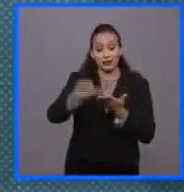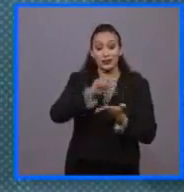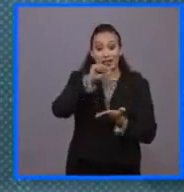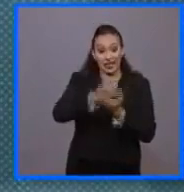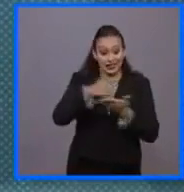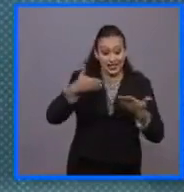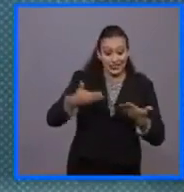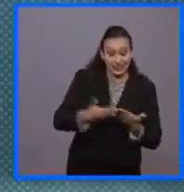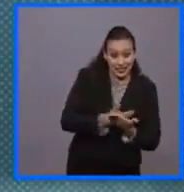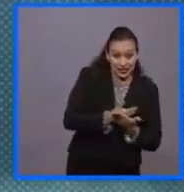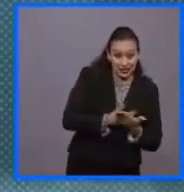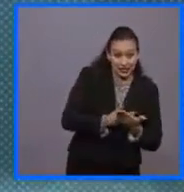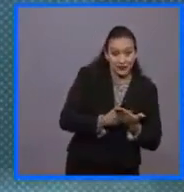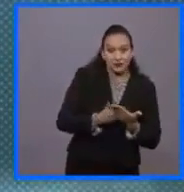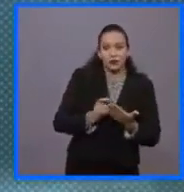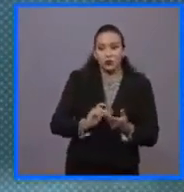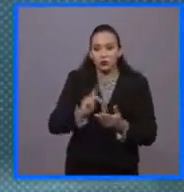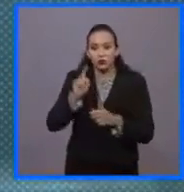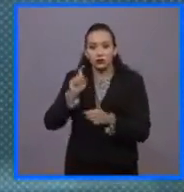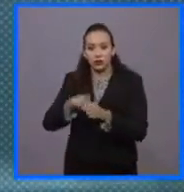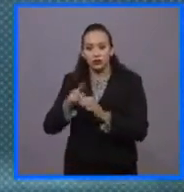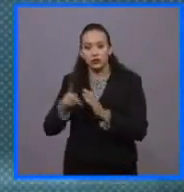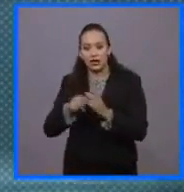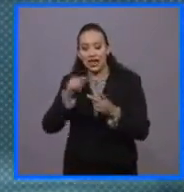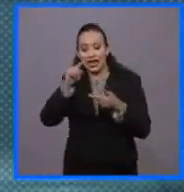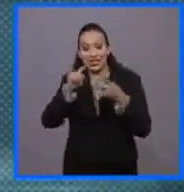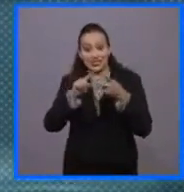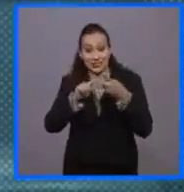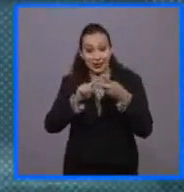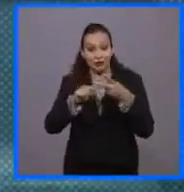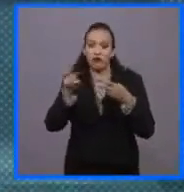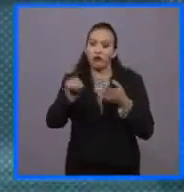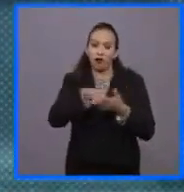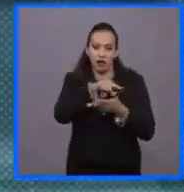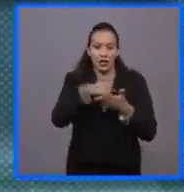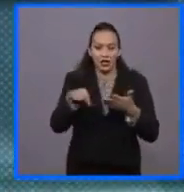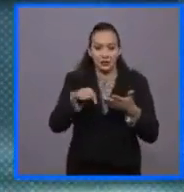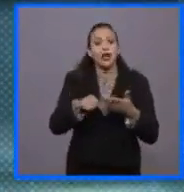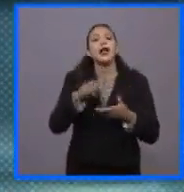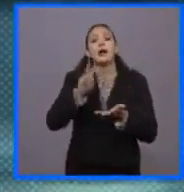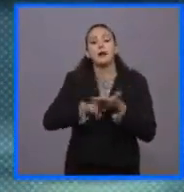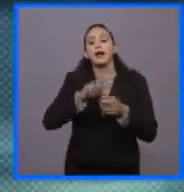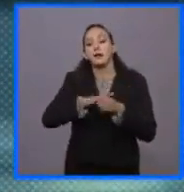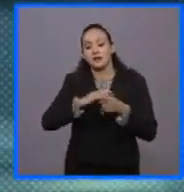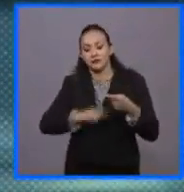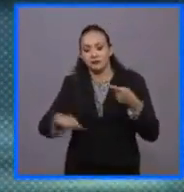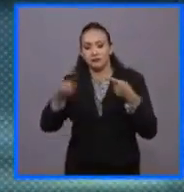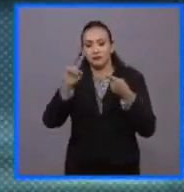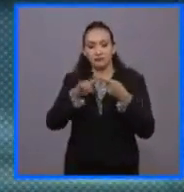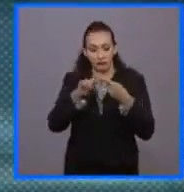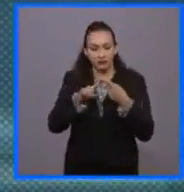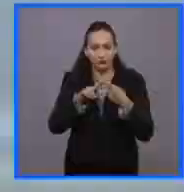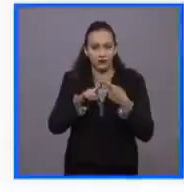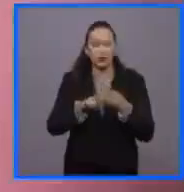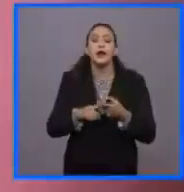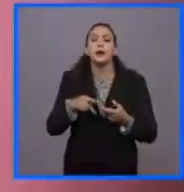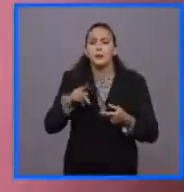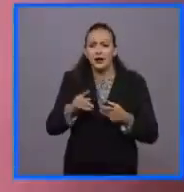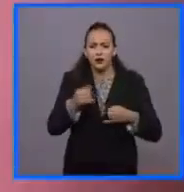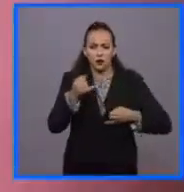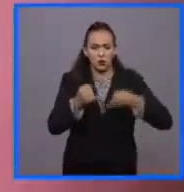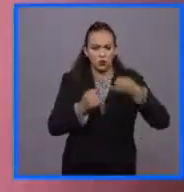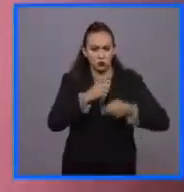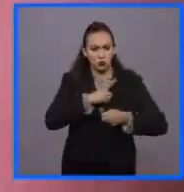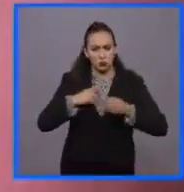segundo registro debe ser considerado nulo de plano. Sin embargo, las autoridades jurisdiccionales pueden declarar la validez de